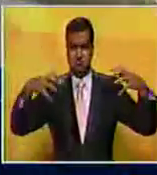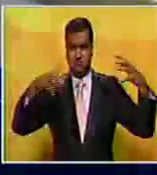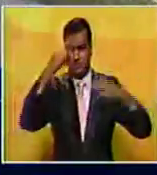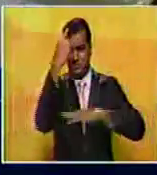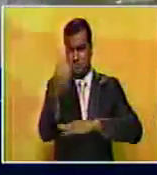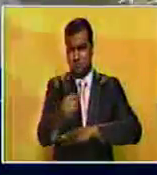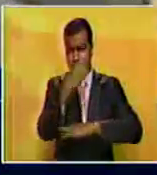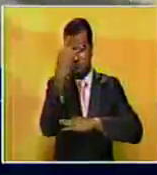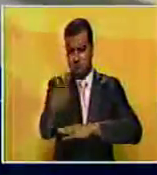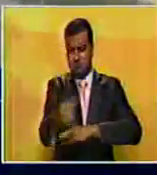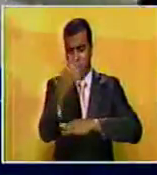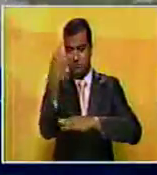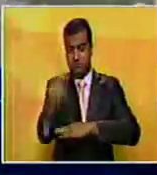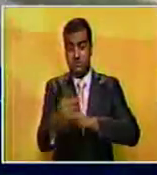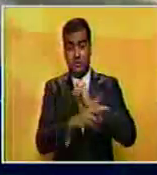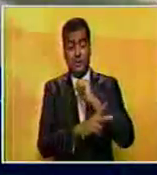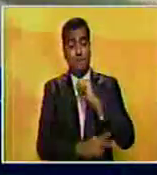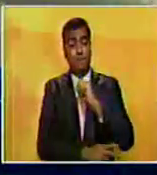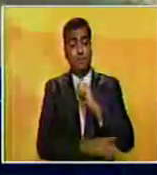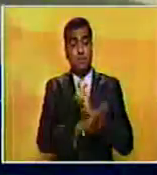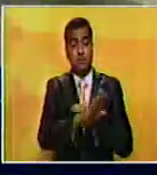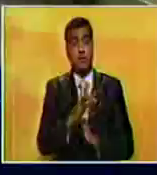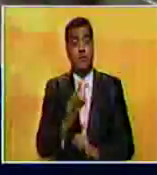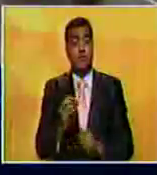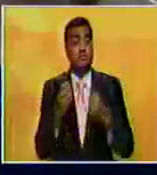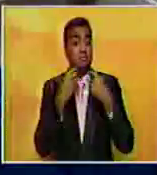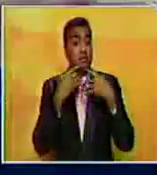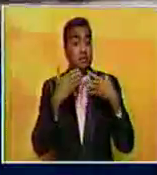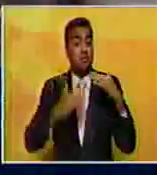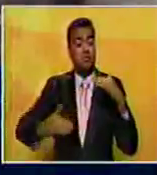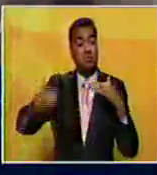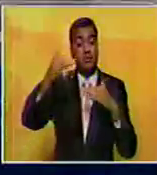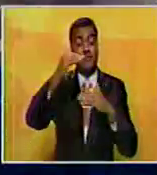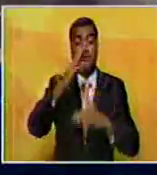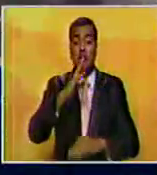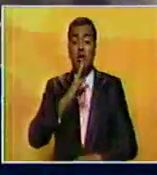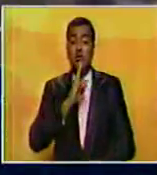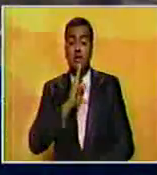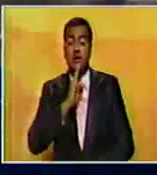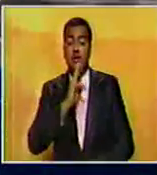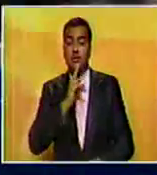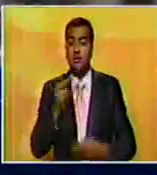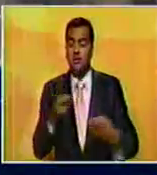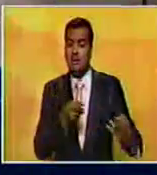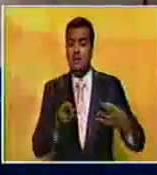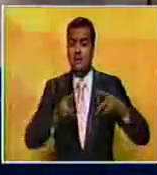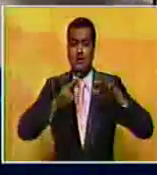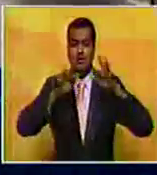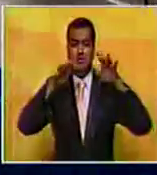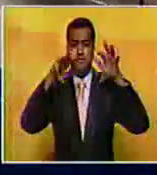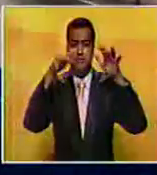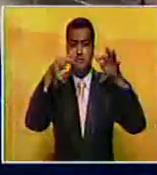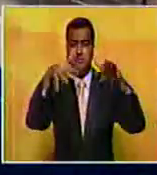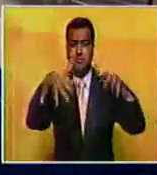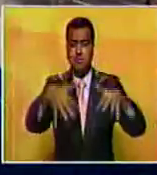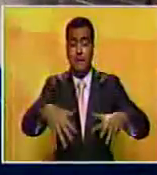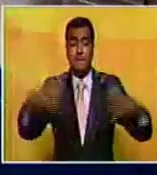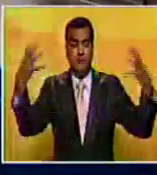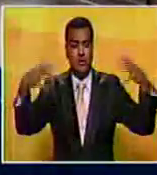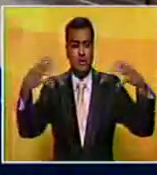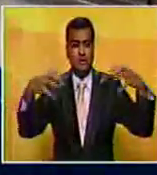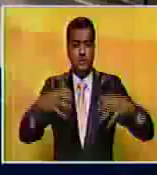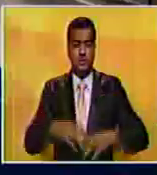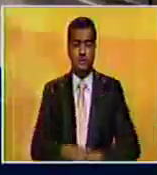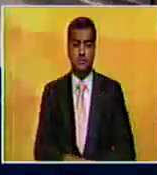caídos. El parque Brickell Point desapareció debajo del agua del mar y del río, que se desbordaron por las fuertes lluvias provocadas por